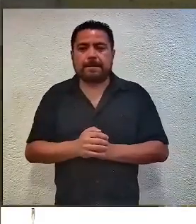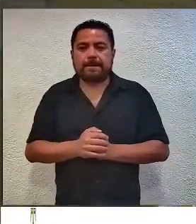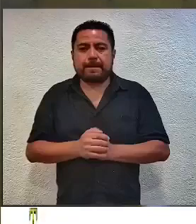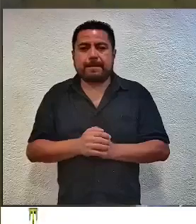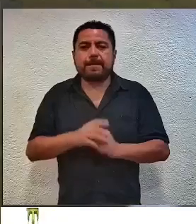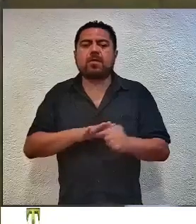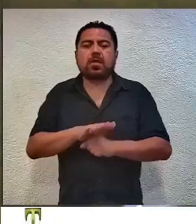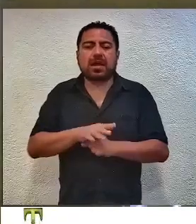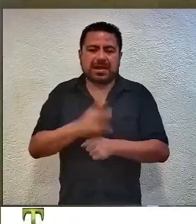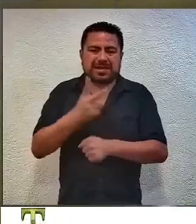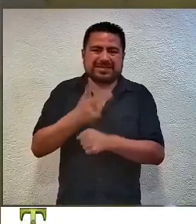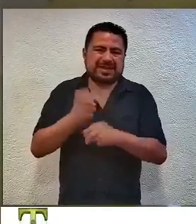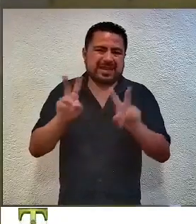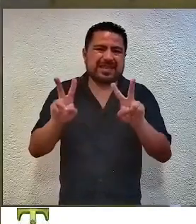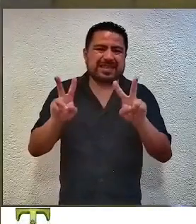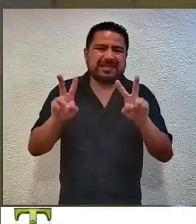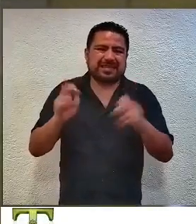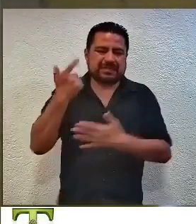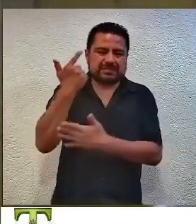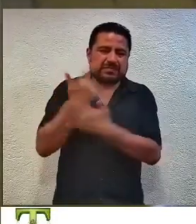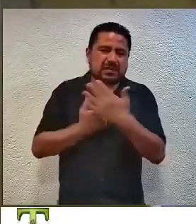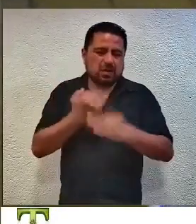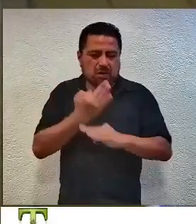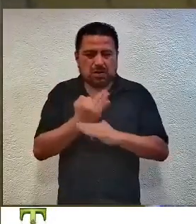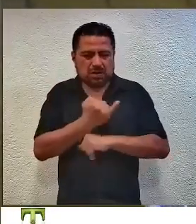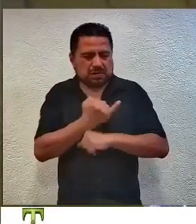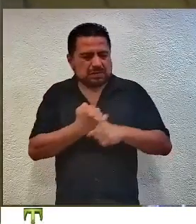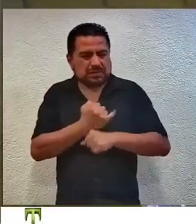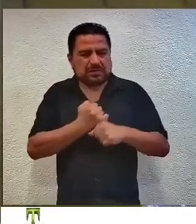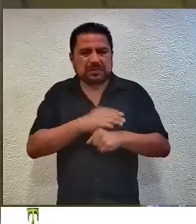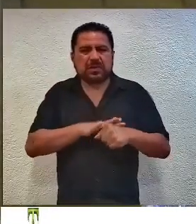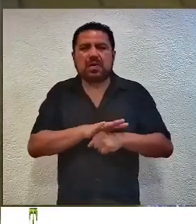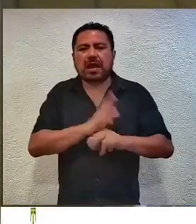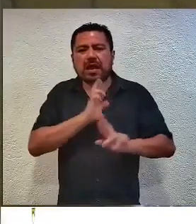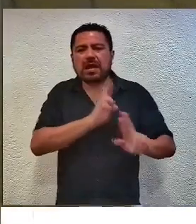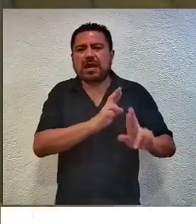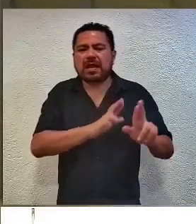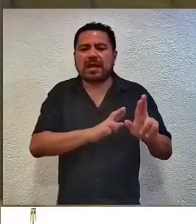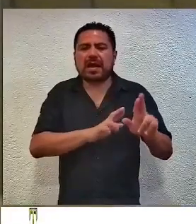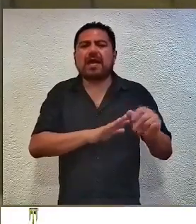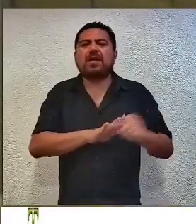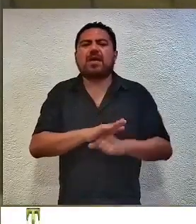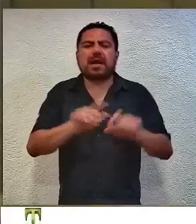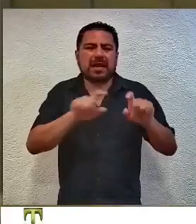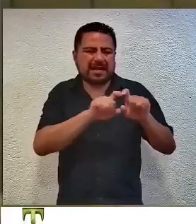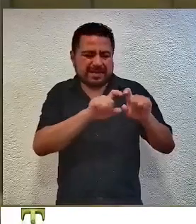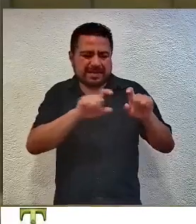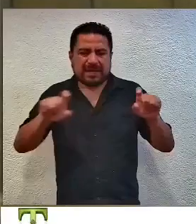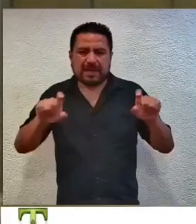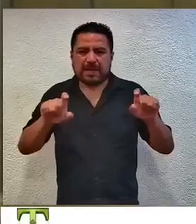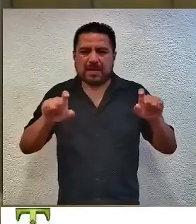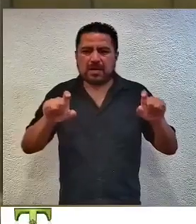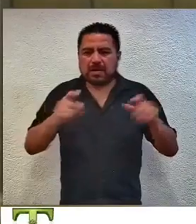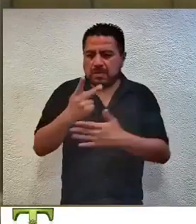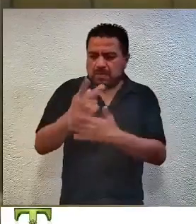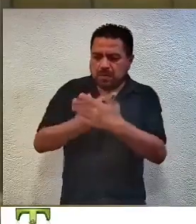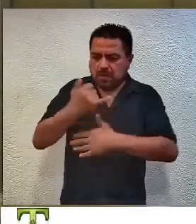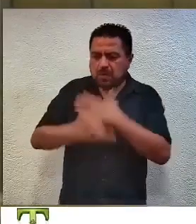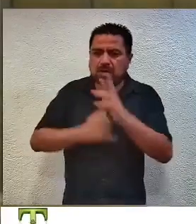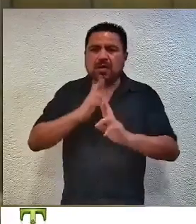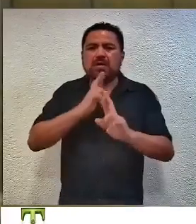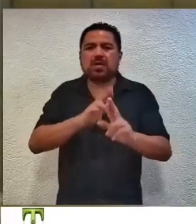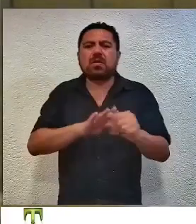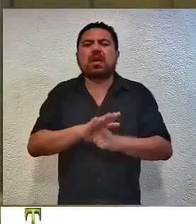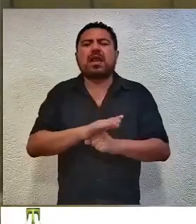El siguiente asunto listado para analizar y resolver corresponde a un proyecto de